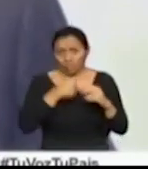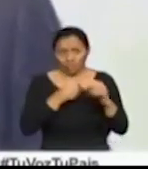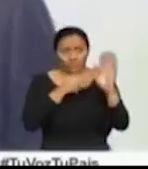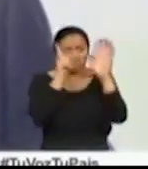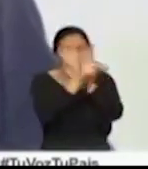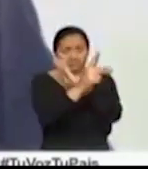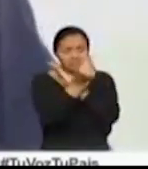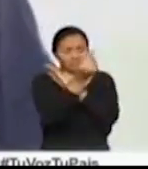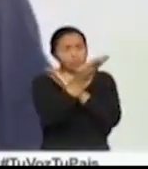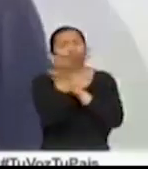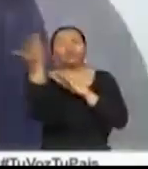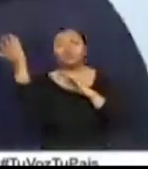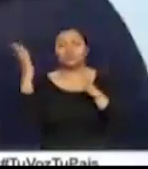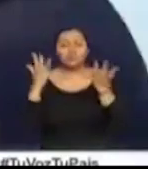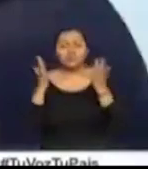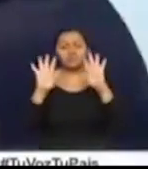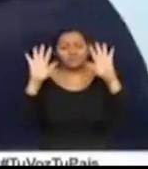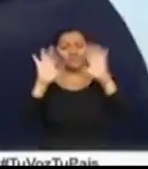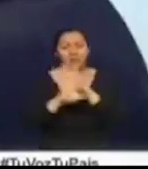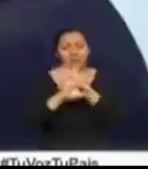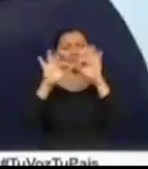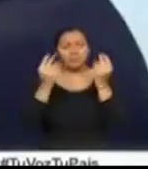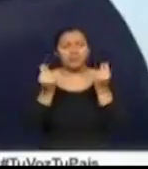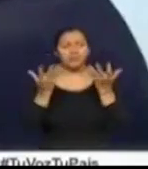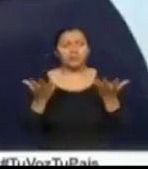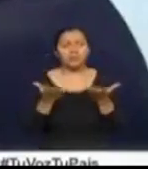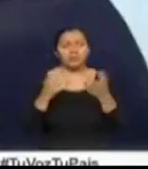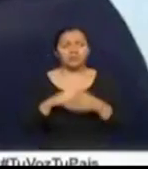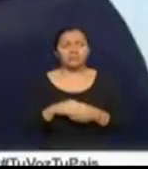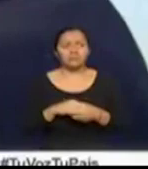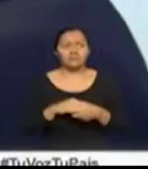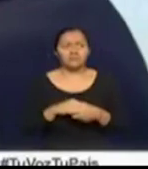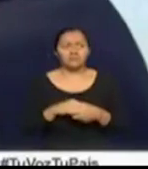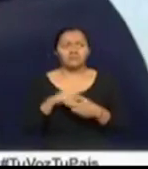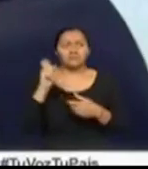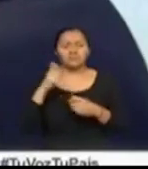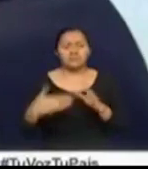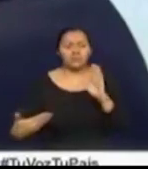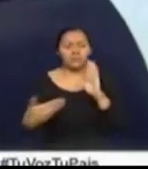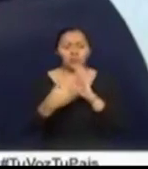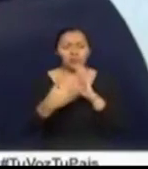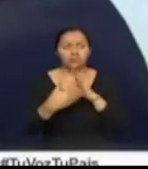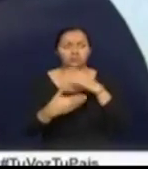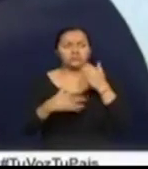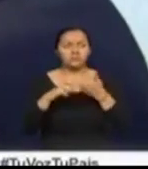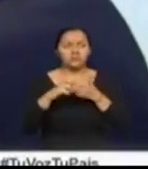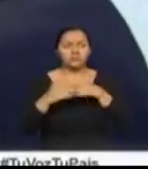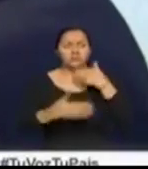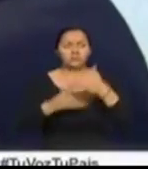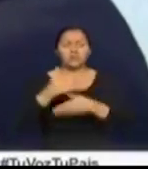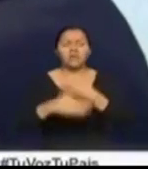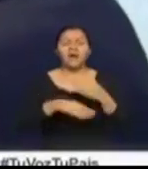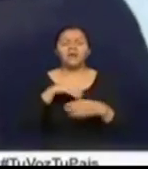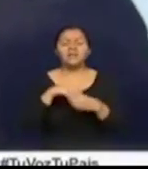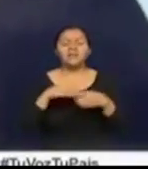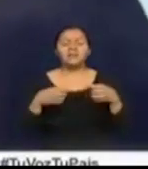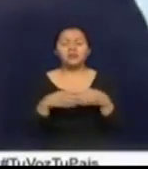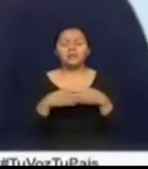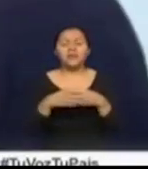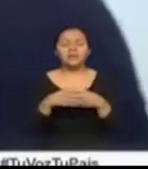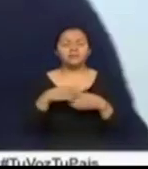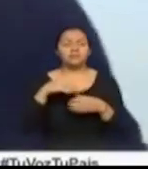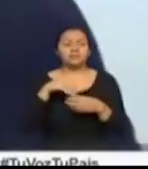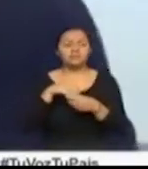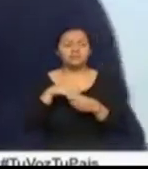habido. Mis manos están limpias. Aquí está en marcha un proceso de golpe de Estado, Diego. Parecido a lo que ocurrió en Brasil. El